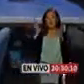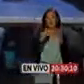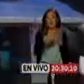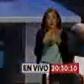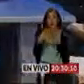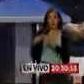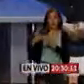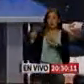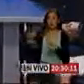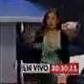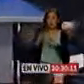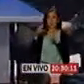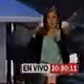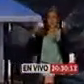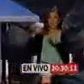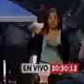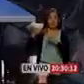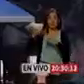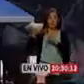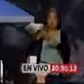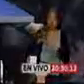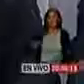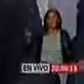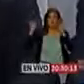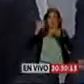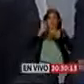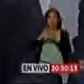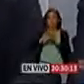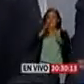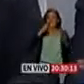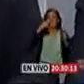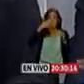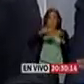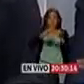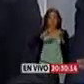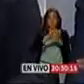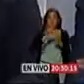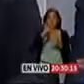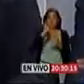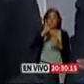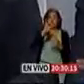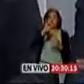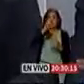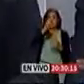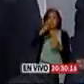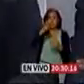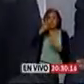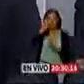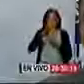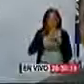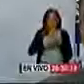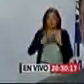en la ciudad de Quito. Consideran importante que el precio del diésel no haya subido y esperan la reducción